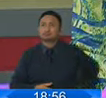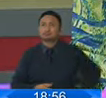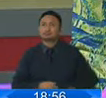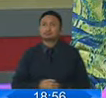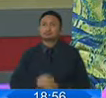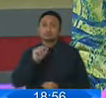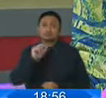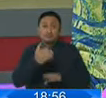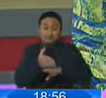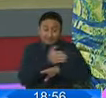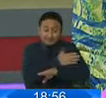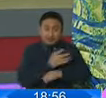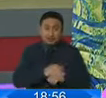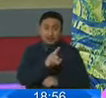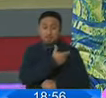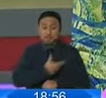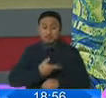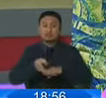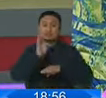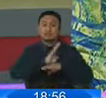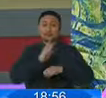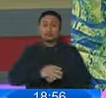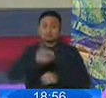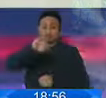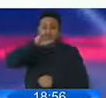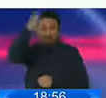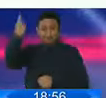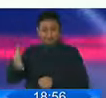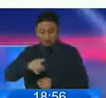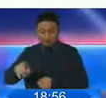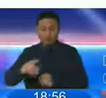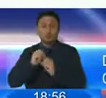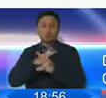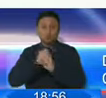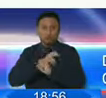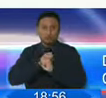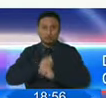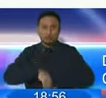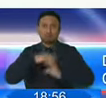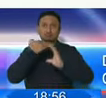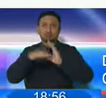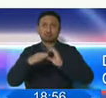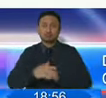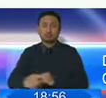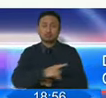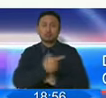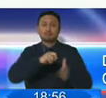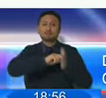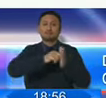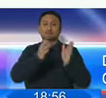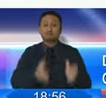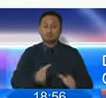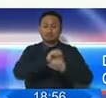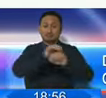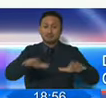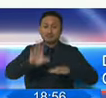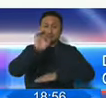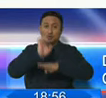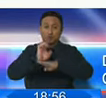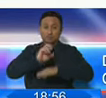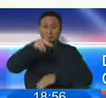pocos minutos el presidente de la Asamblea Nacional, José Serrano, a través de su cuenta de Twitter, anunció que el Contralor General del